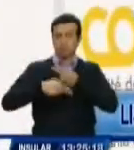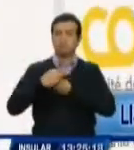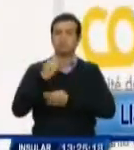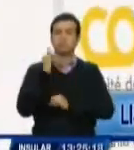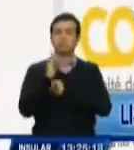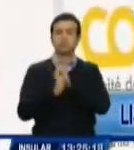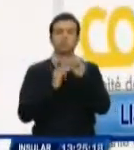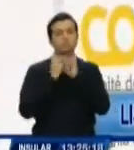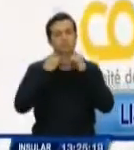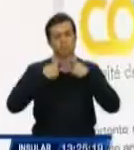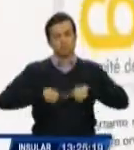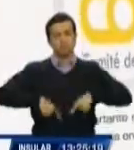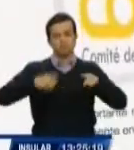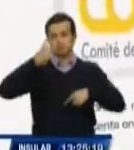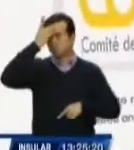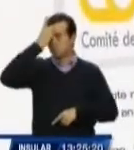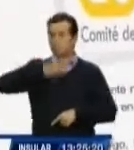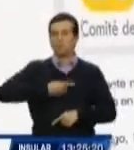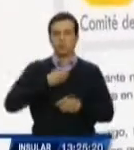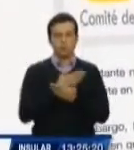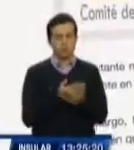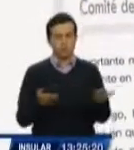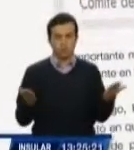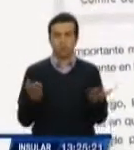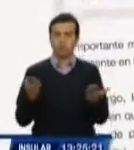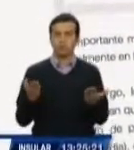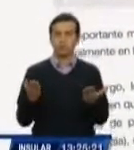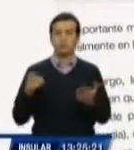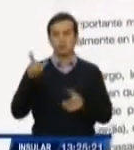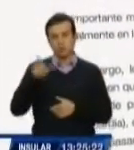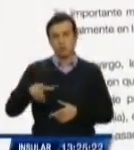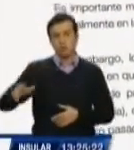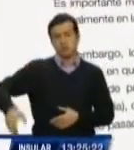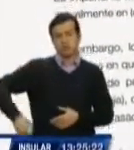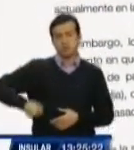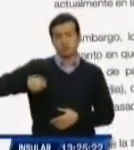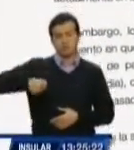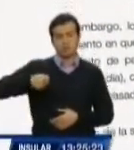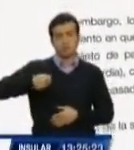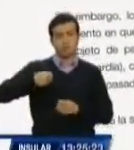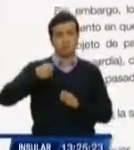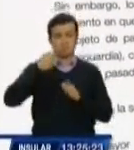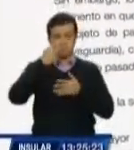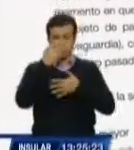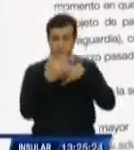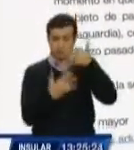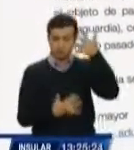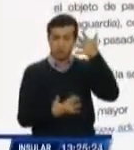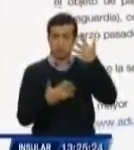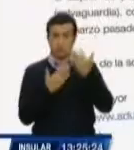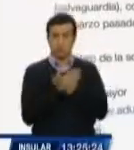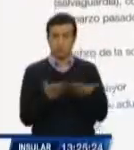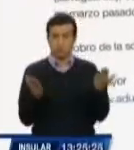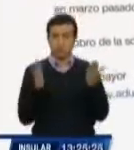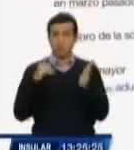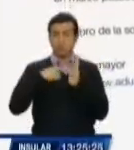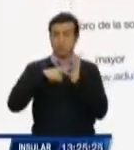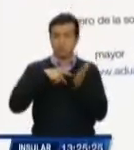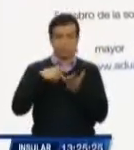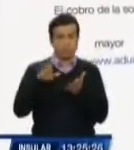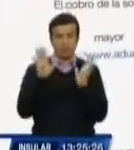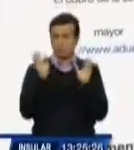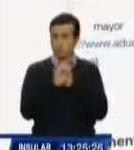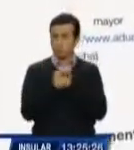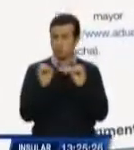un comunicado en el que resuelve que los bienes tributables que acompañen a un viajero y que no consten en la lista de productos liberados de pago de